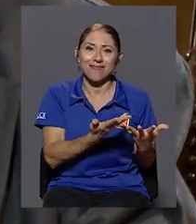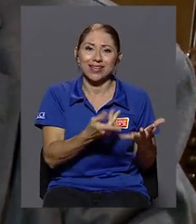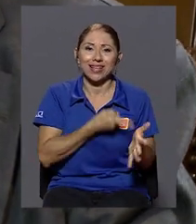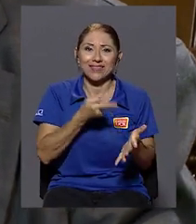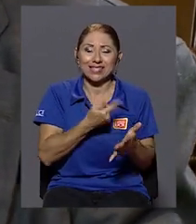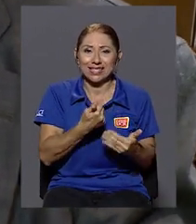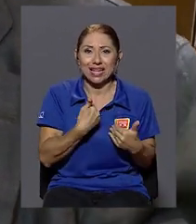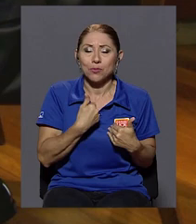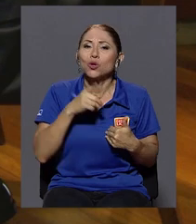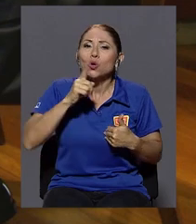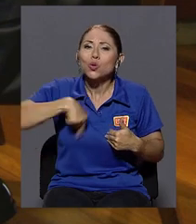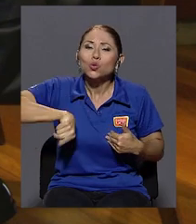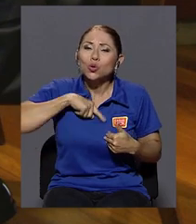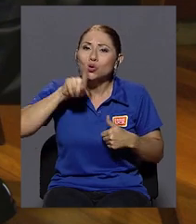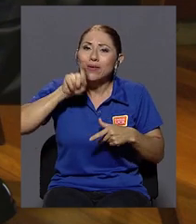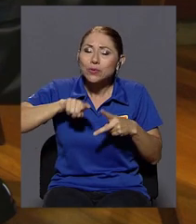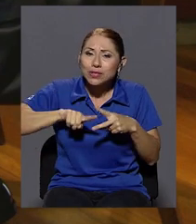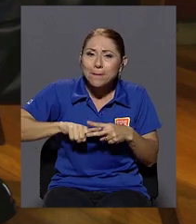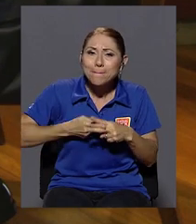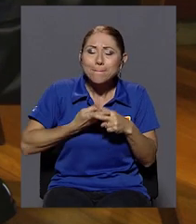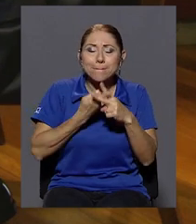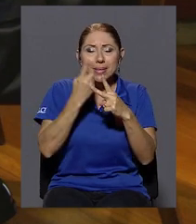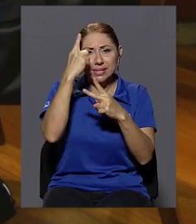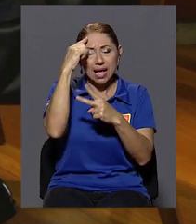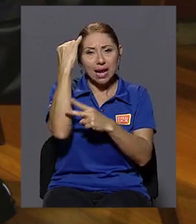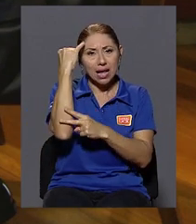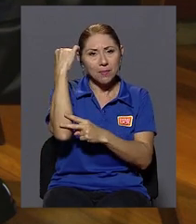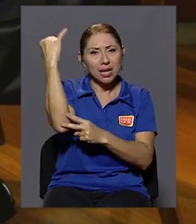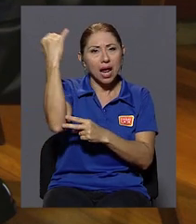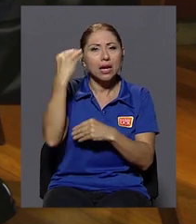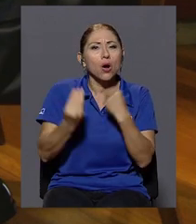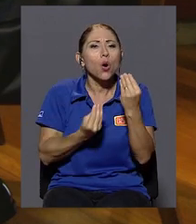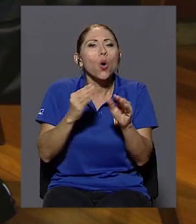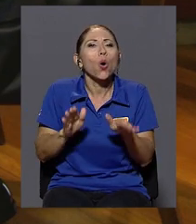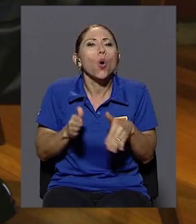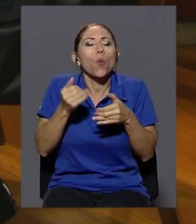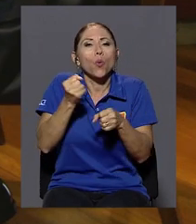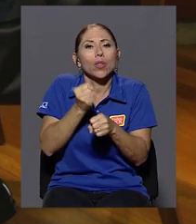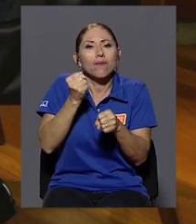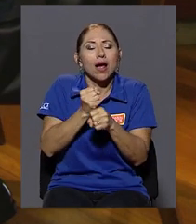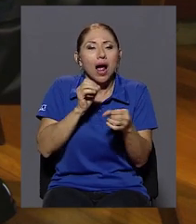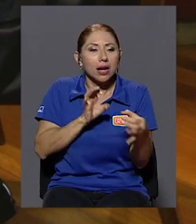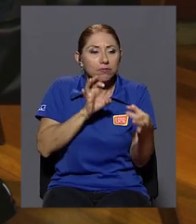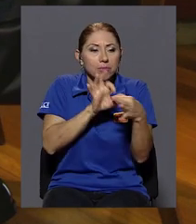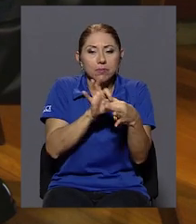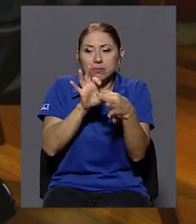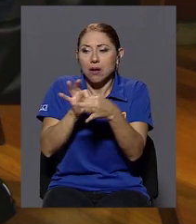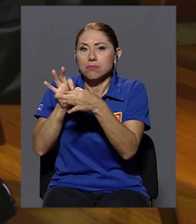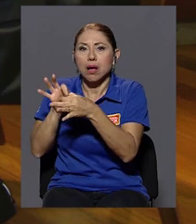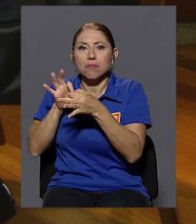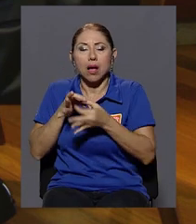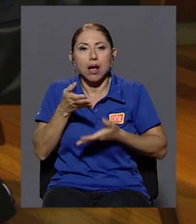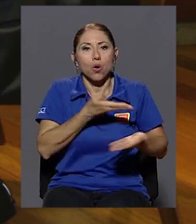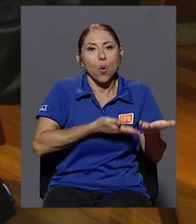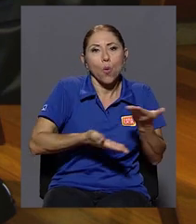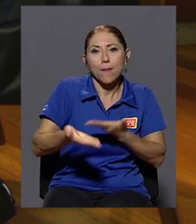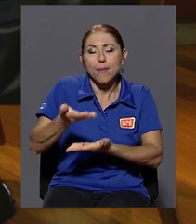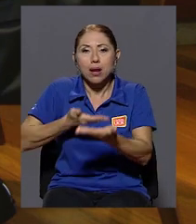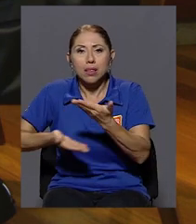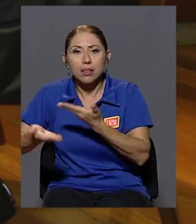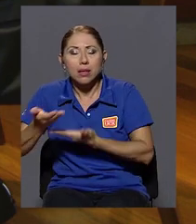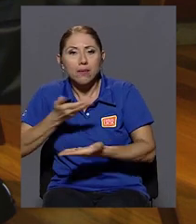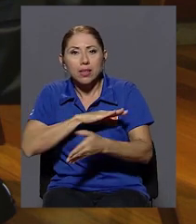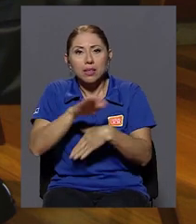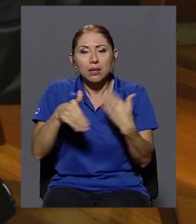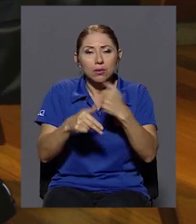universitarios. Tenemos que empezar a imaginar cómo trabajar en forma articulada, cooperativa, entre